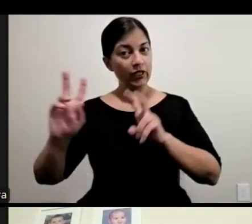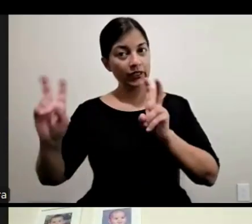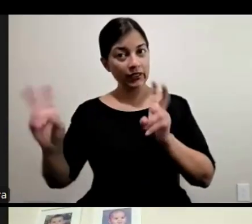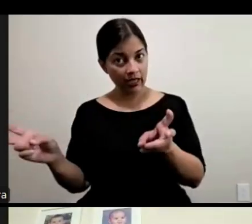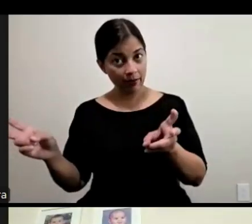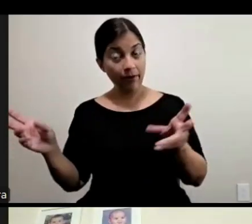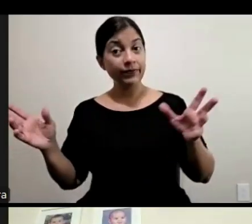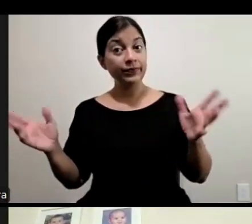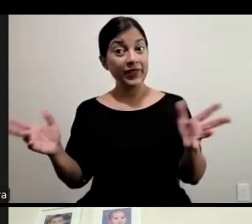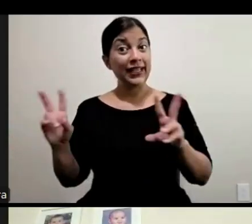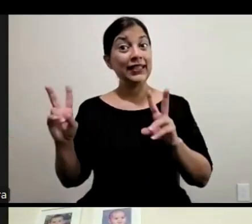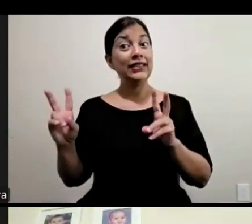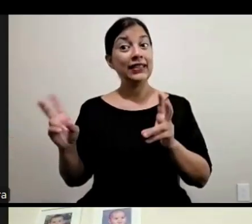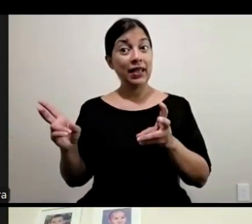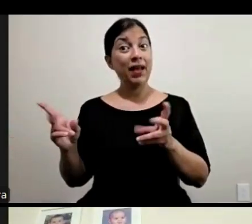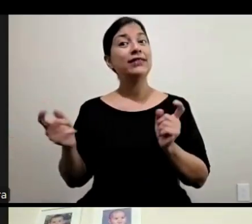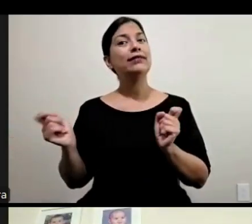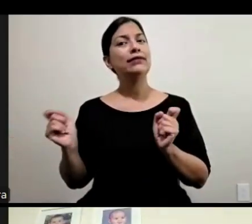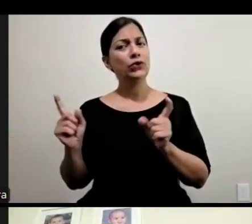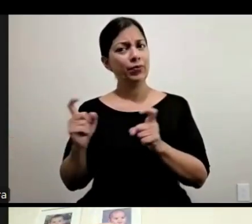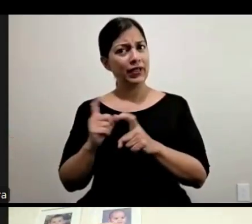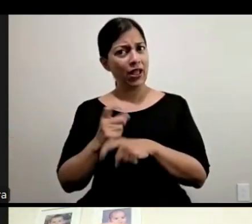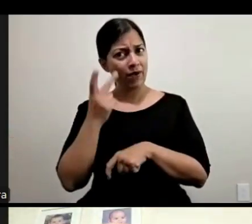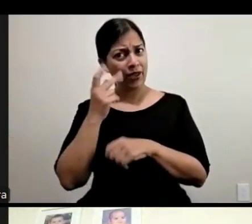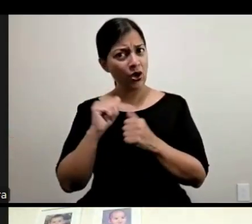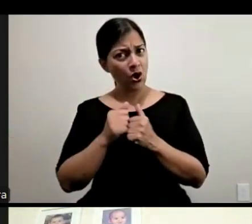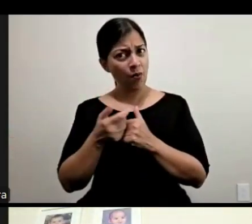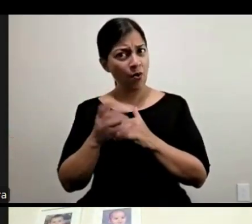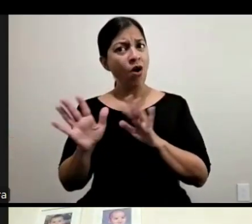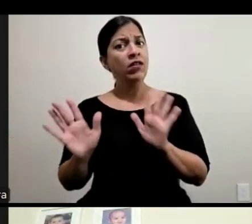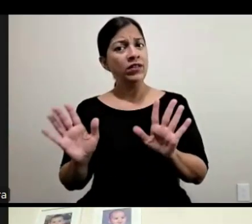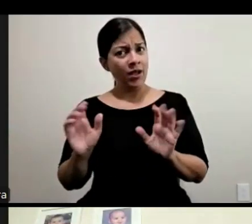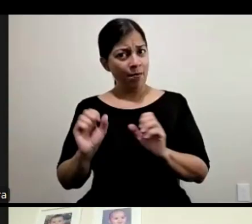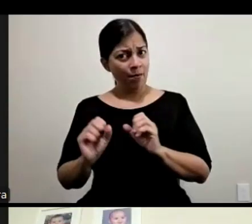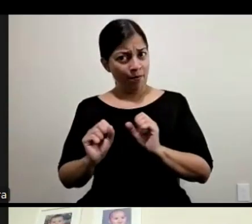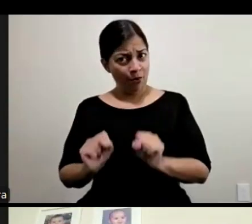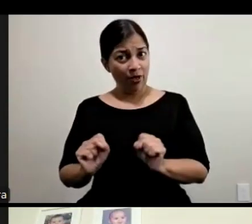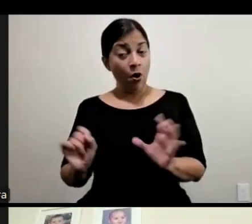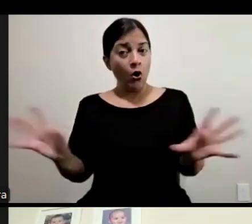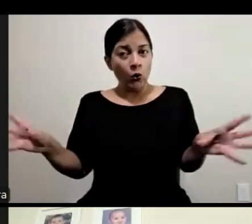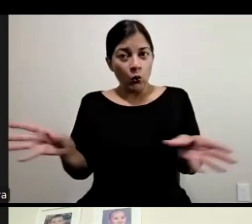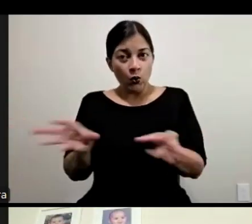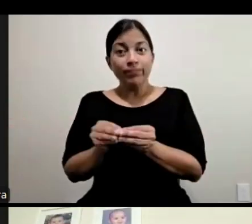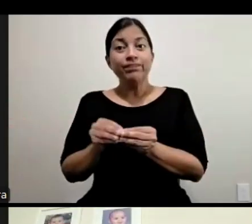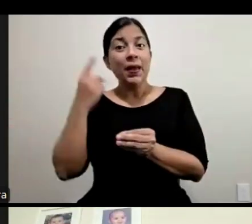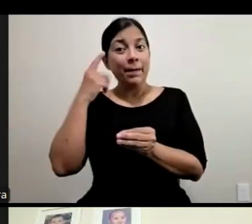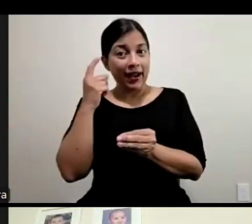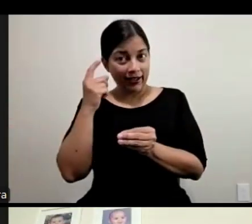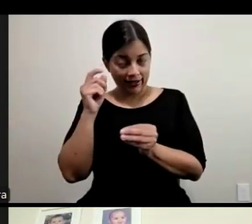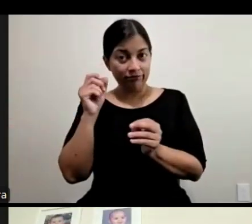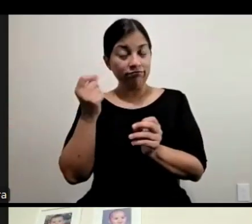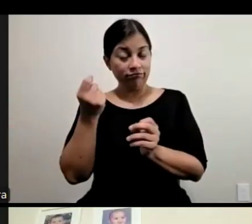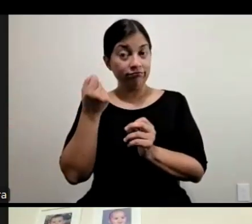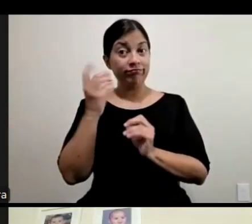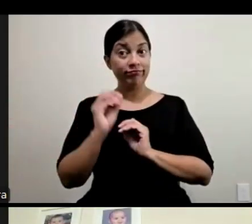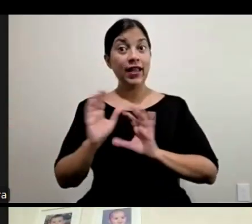porque el tema es complicadito. Vamos a ver cómo lo podemos, ¿verdad?, condensar para que todo el mundo pueda entender, ¿verdad?,